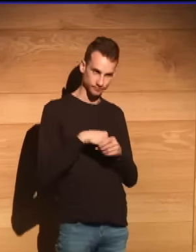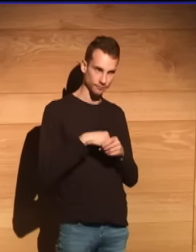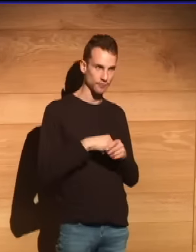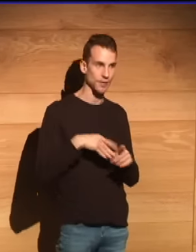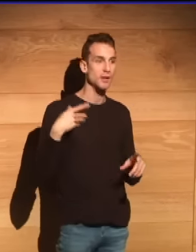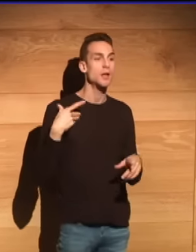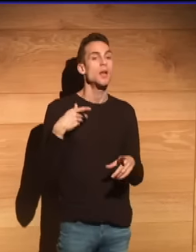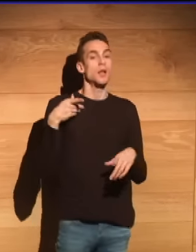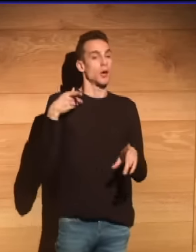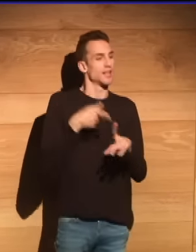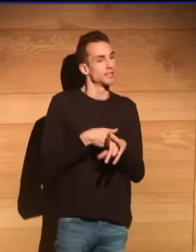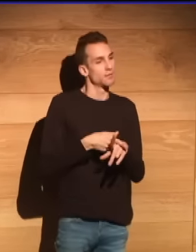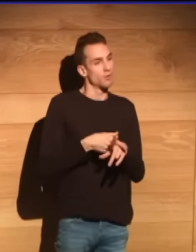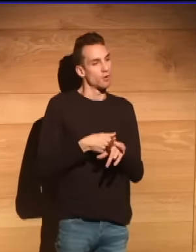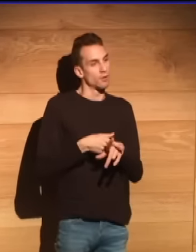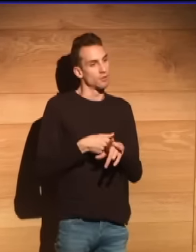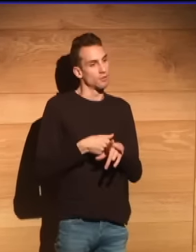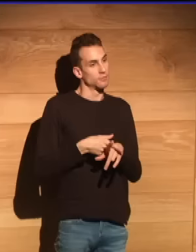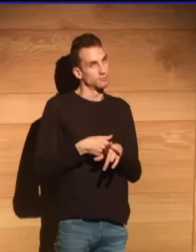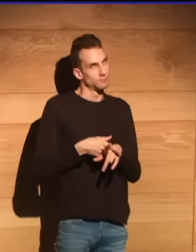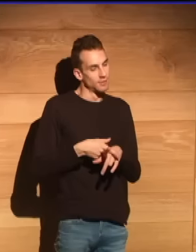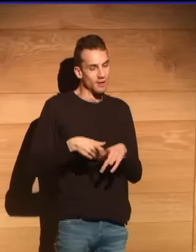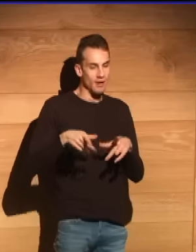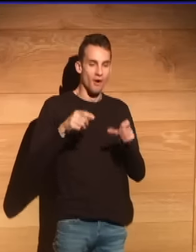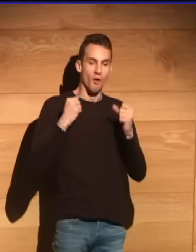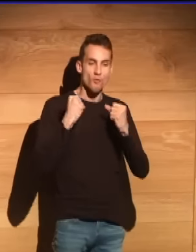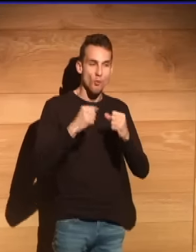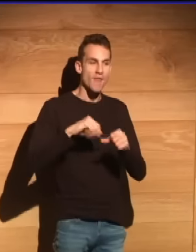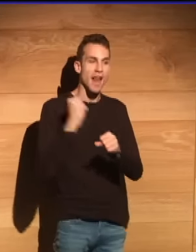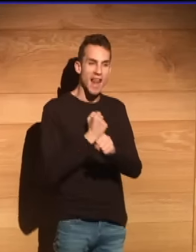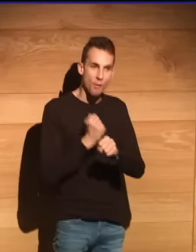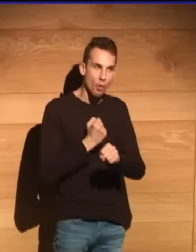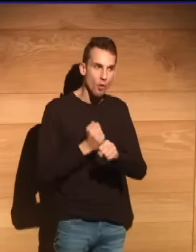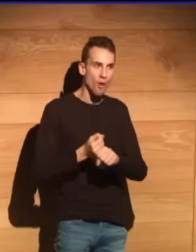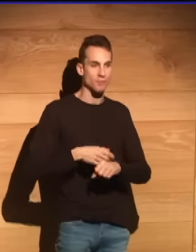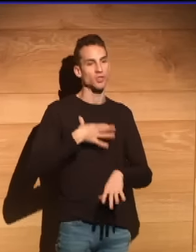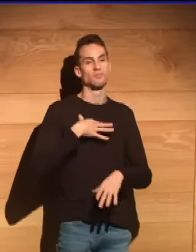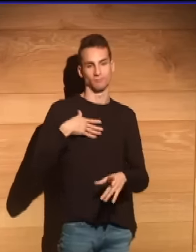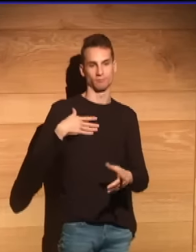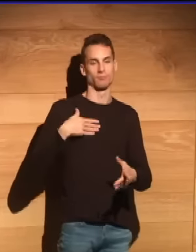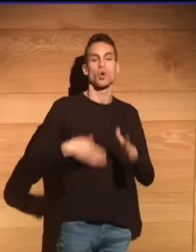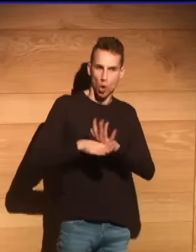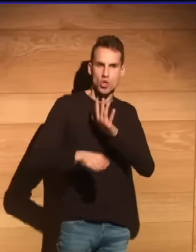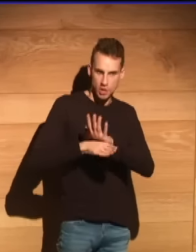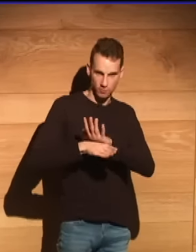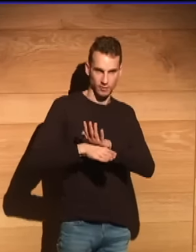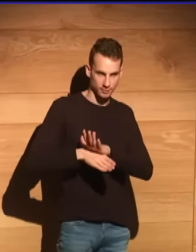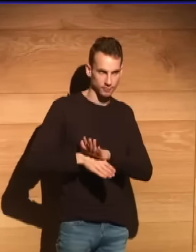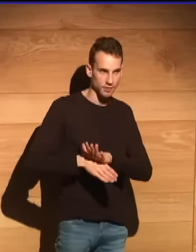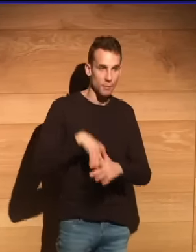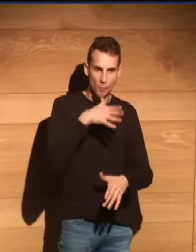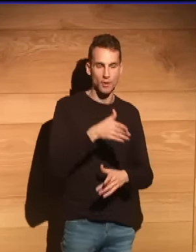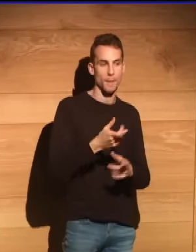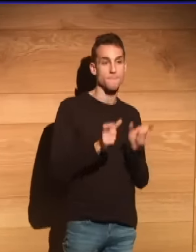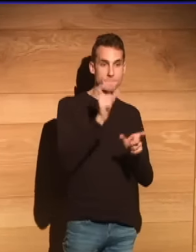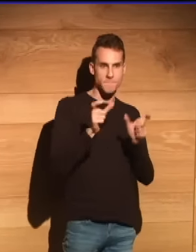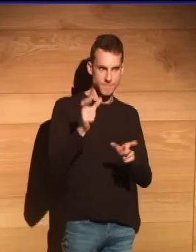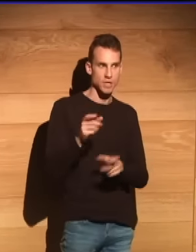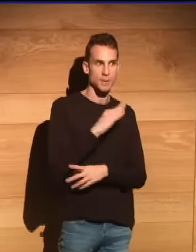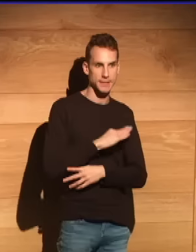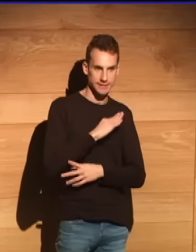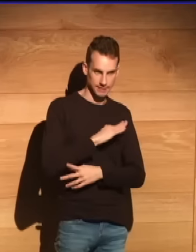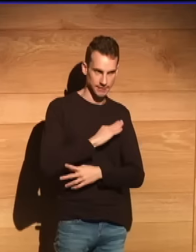laboral existente, para hacer el upskilling y reskilling, para que siga siendo empleable. Porque muchas de las personas que no han tenido más remedio de